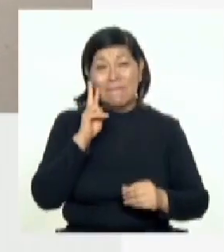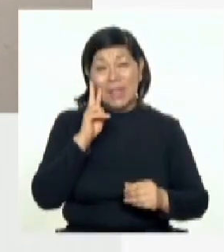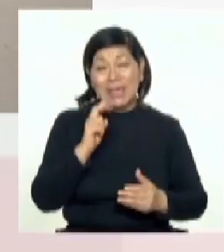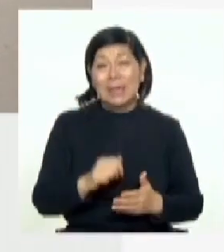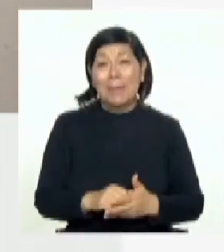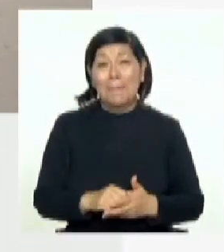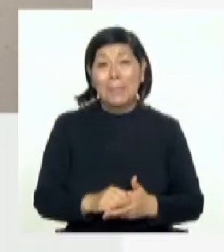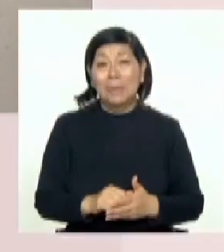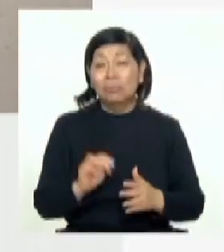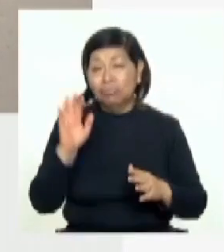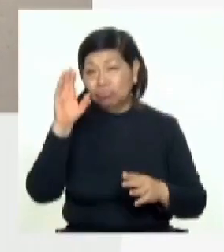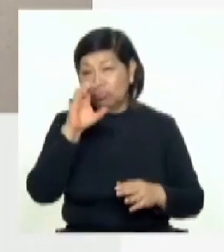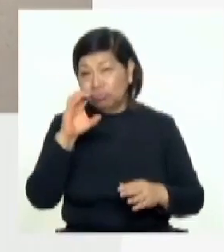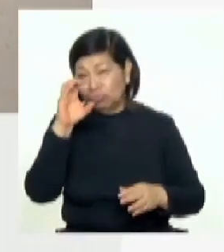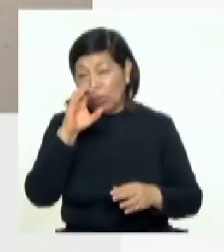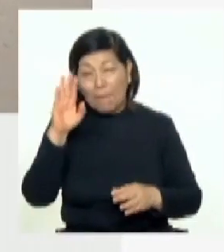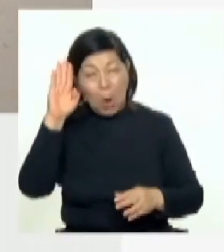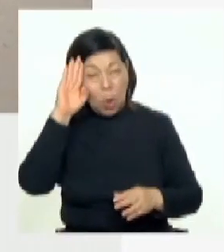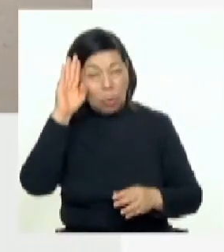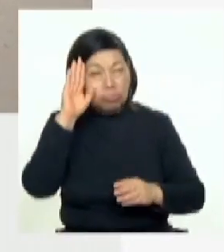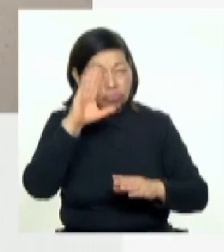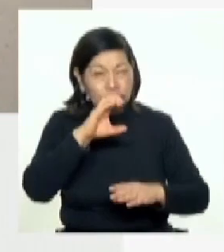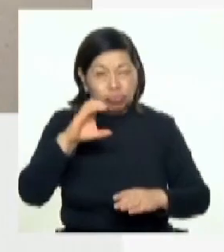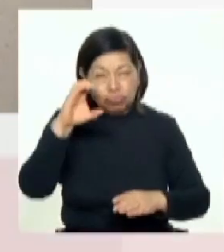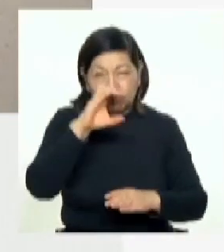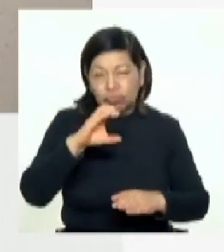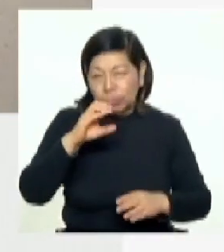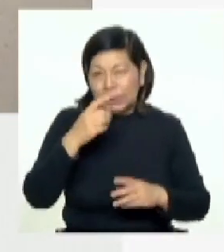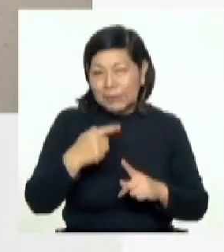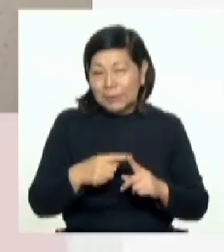la policía ya está siguiendo estas